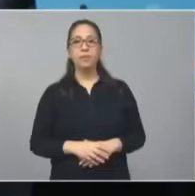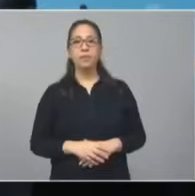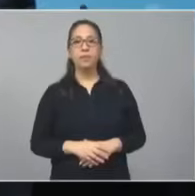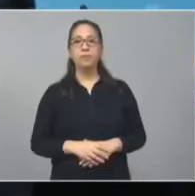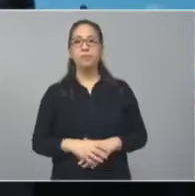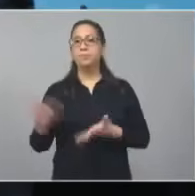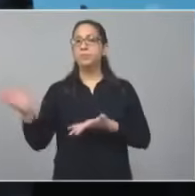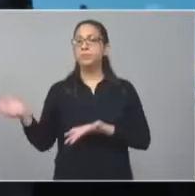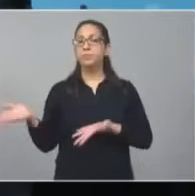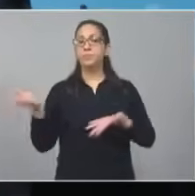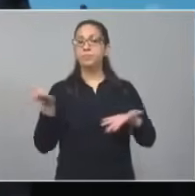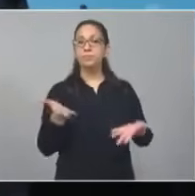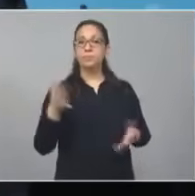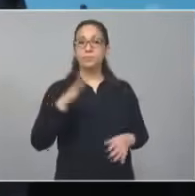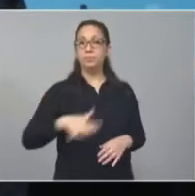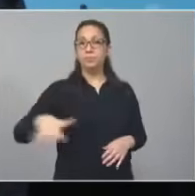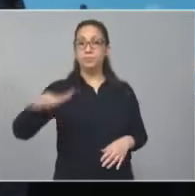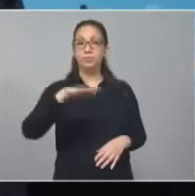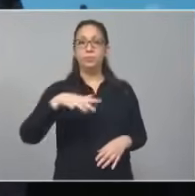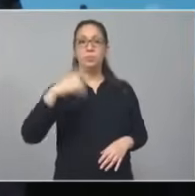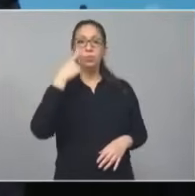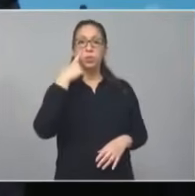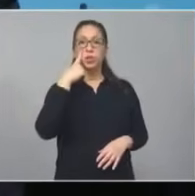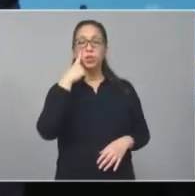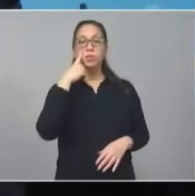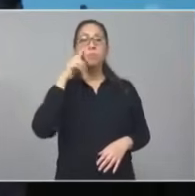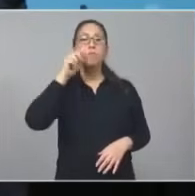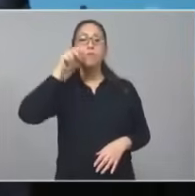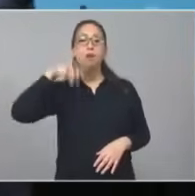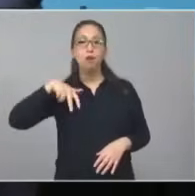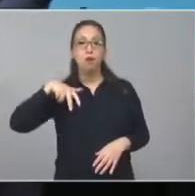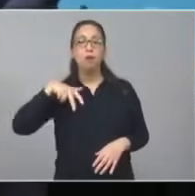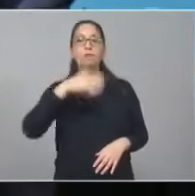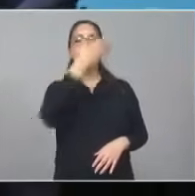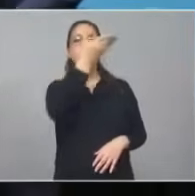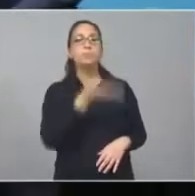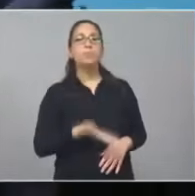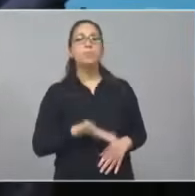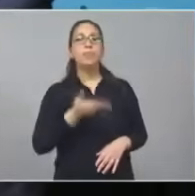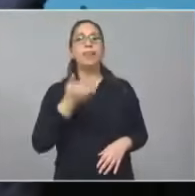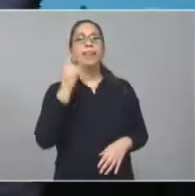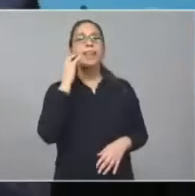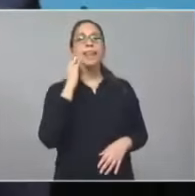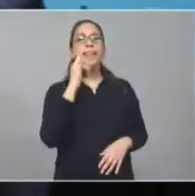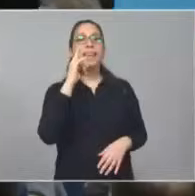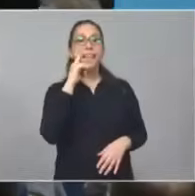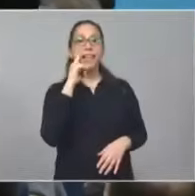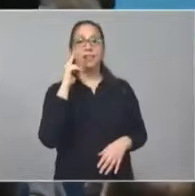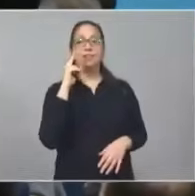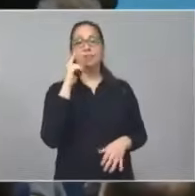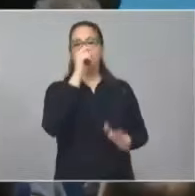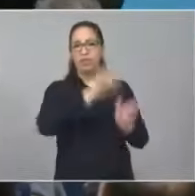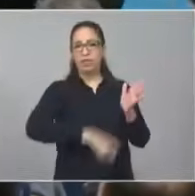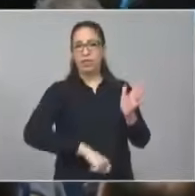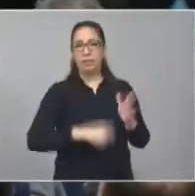Es el turno ahora del municipio de Morón, Lucas Gui.